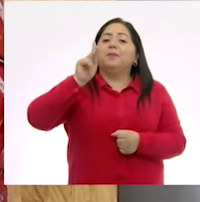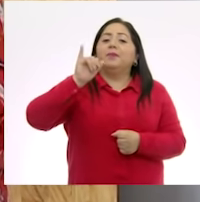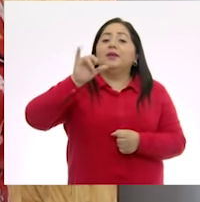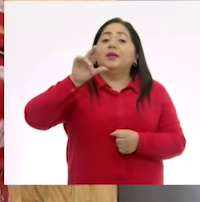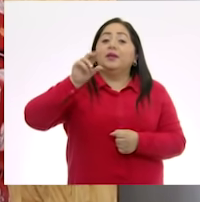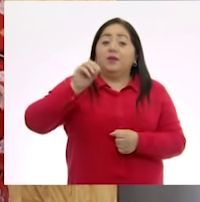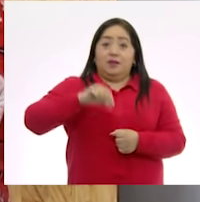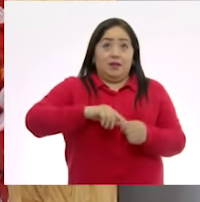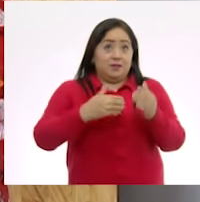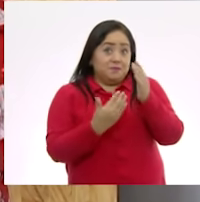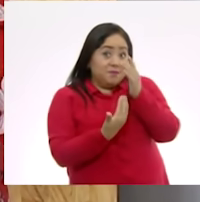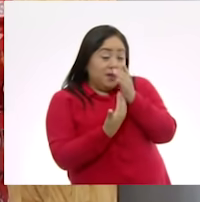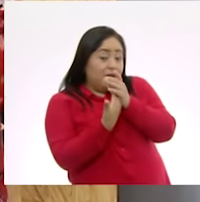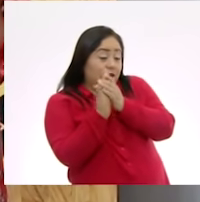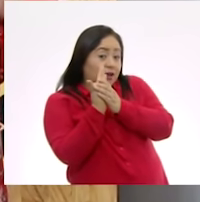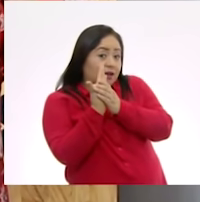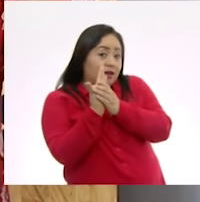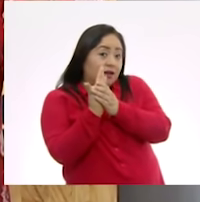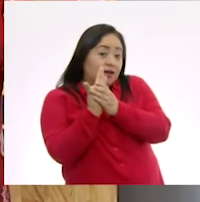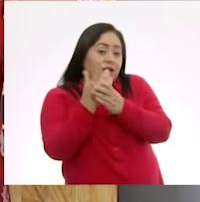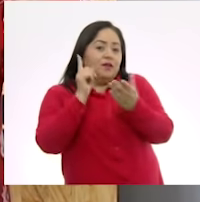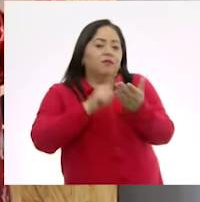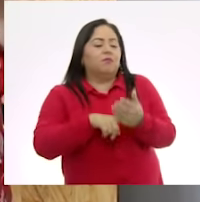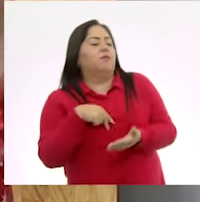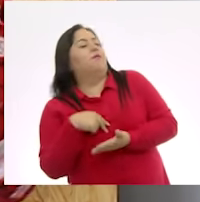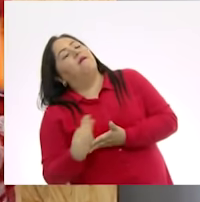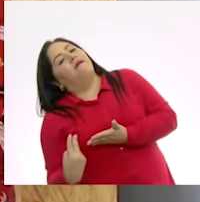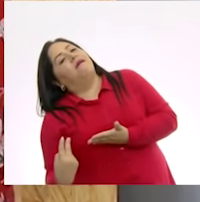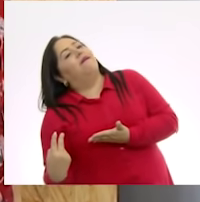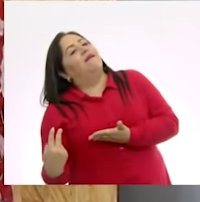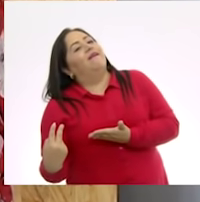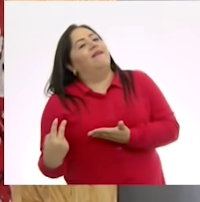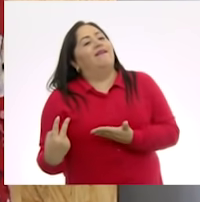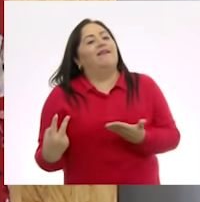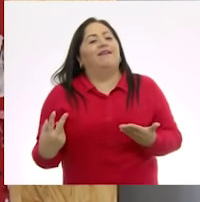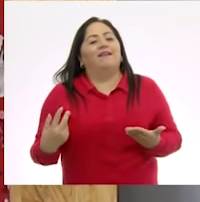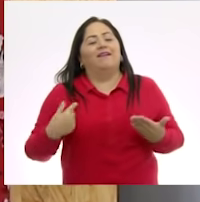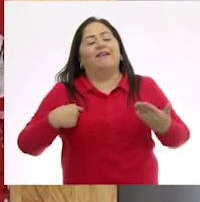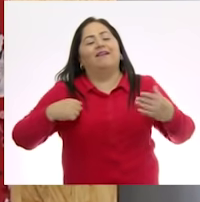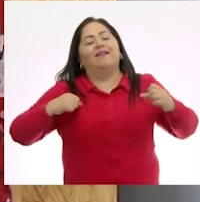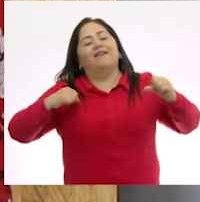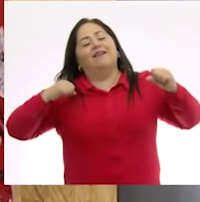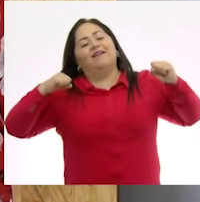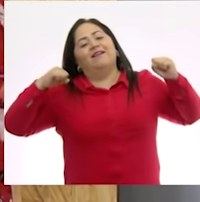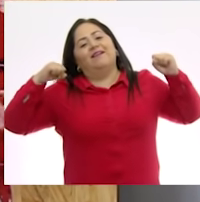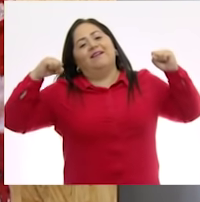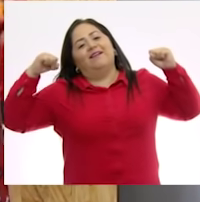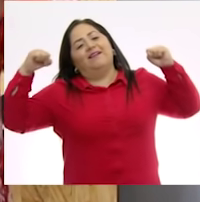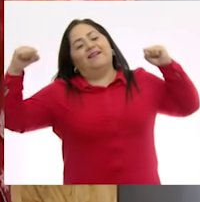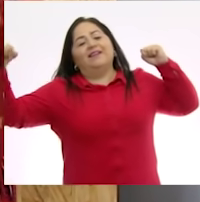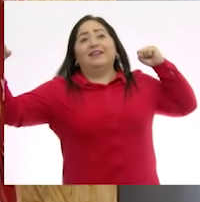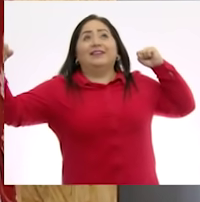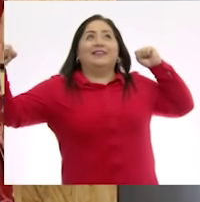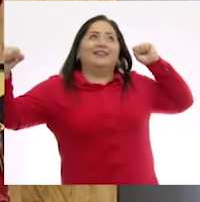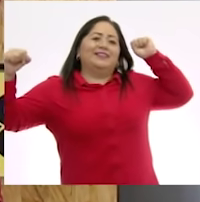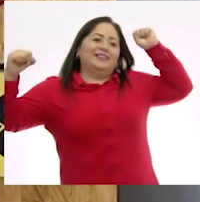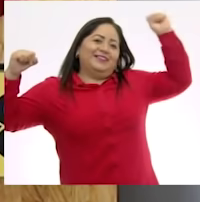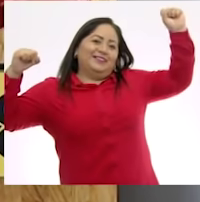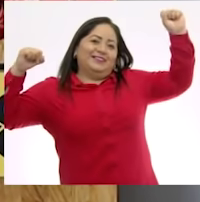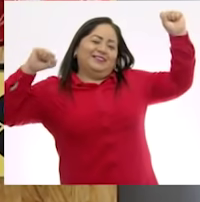Y en las mañanas me estiro. Me estiro. Me